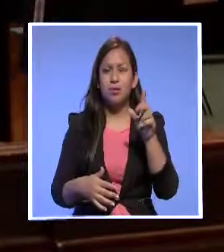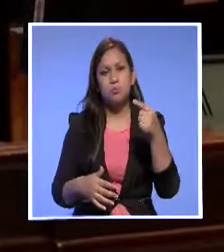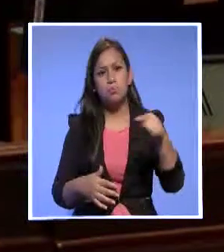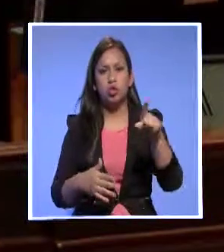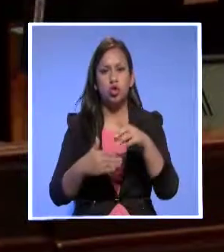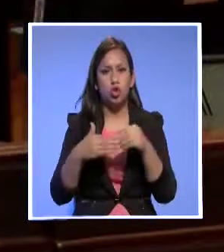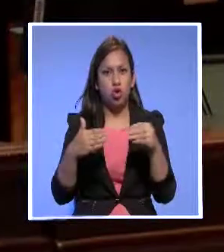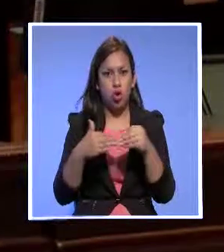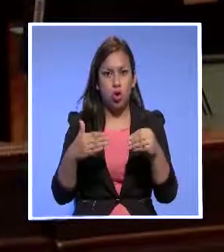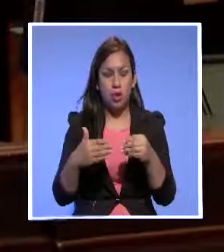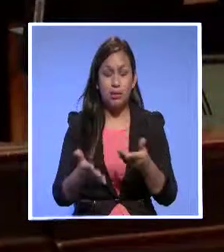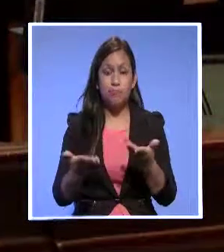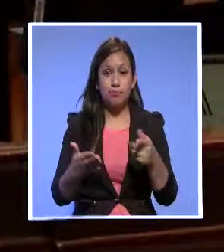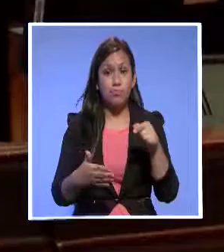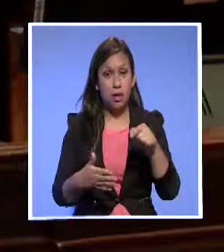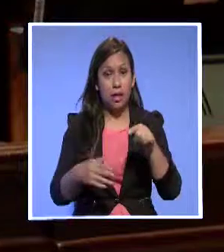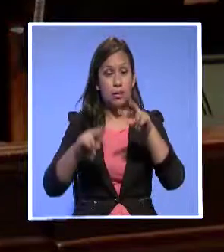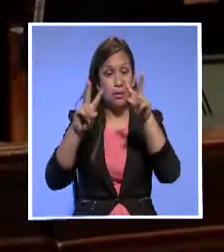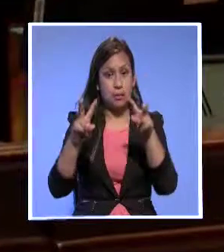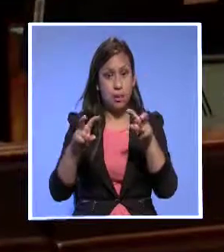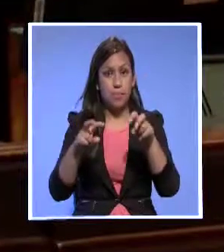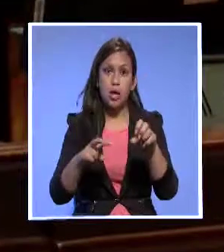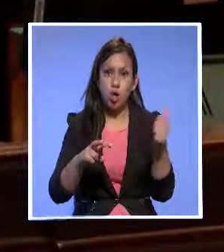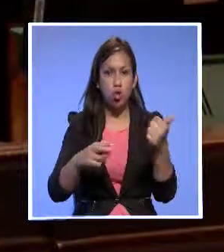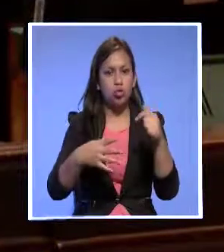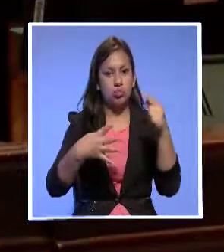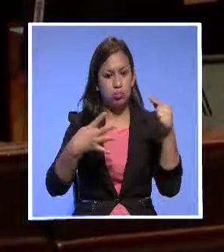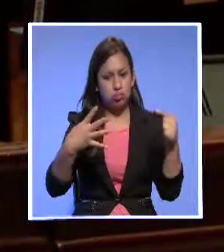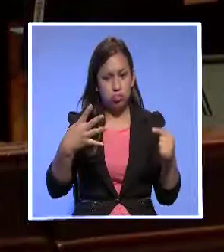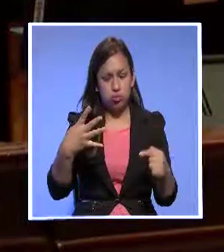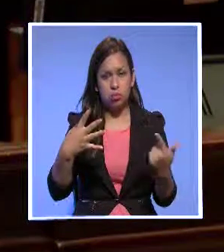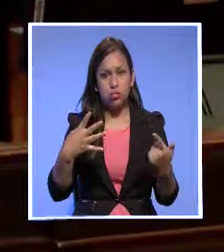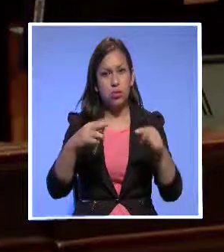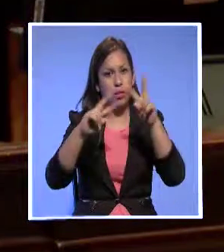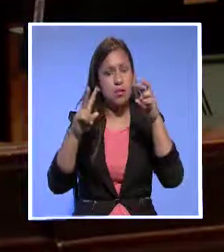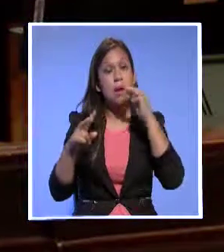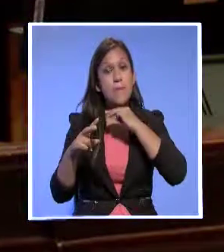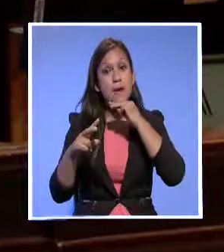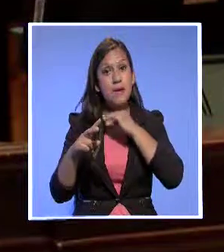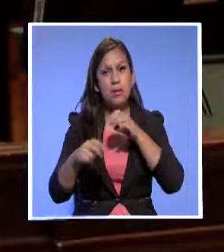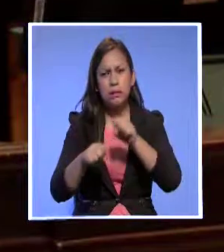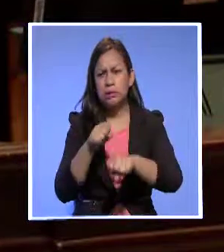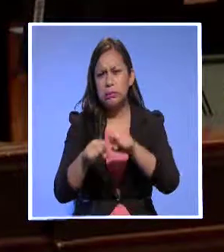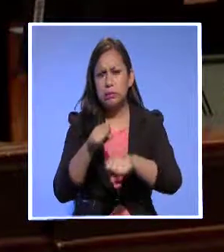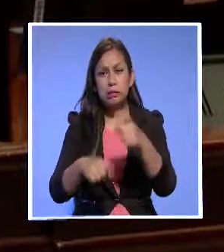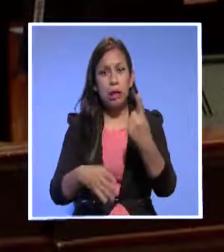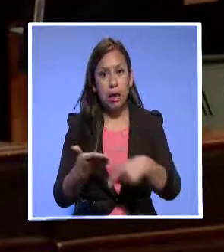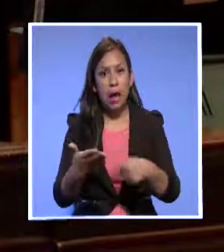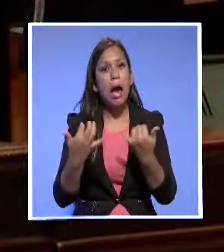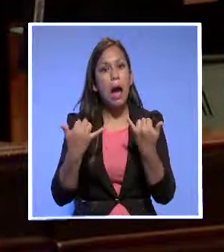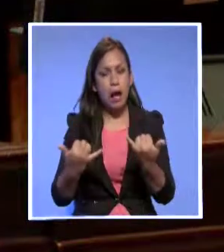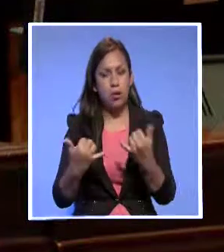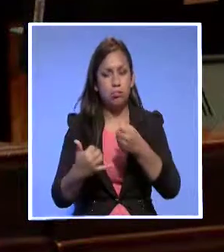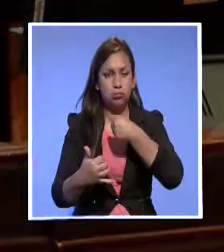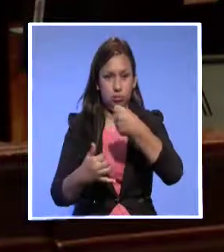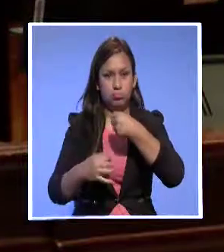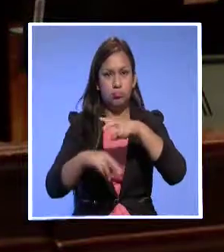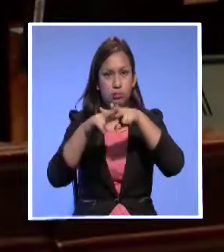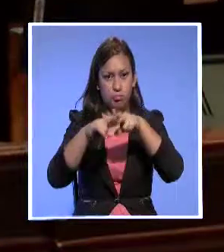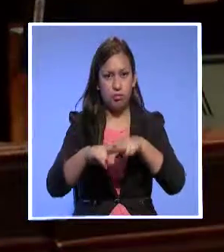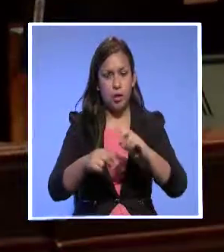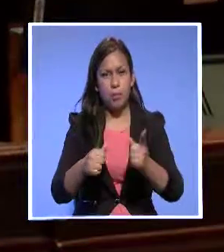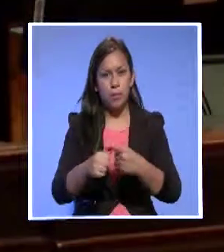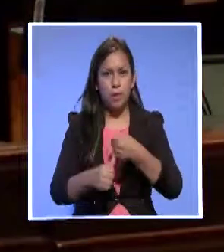sobre este y otros temas vinculados con las afectaciones del terremoto en la provincia de manabí vamos a dialogar en nuestra